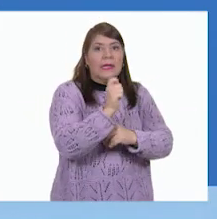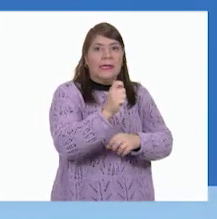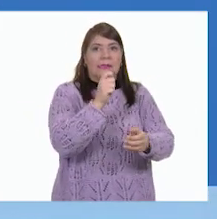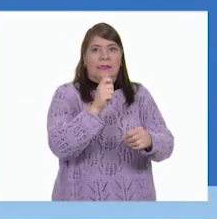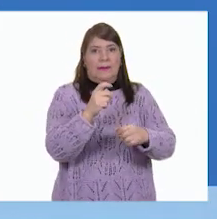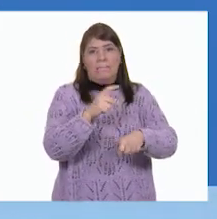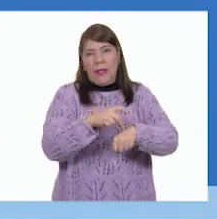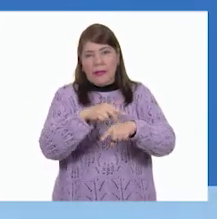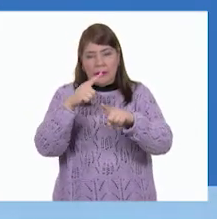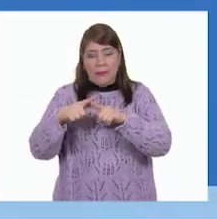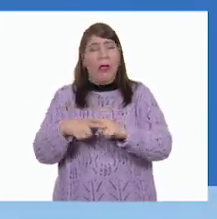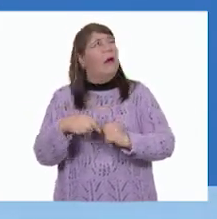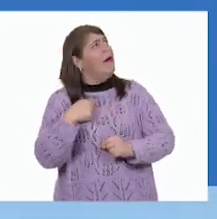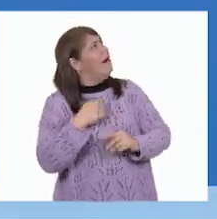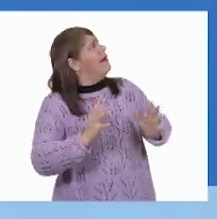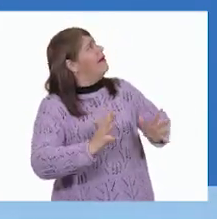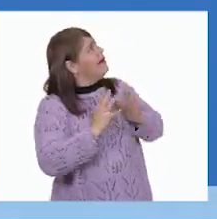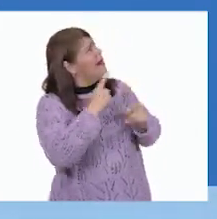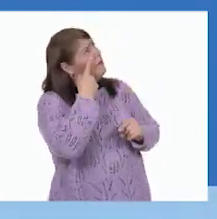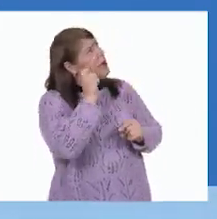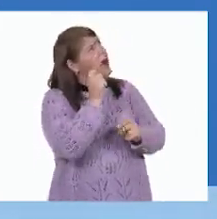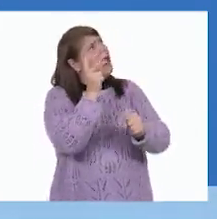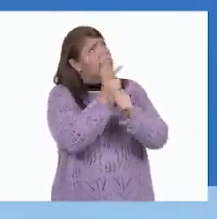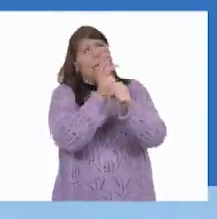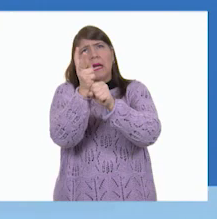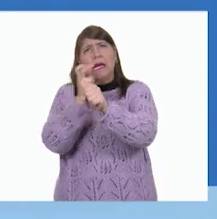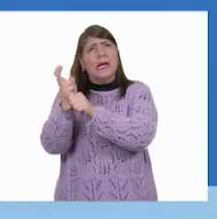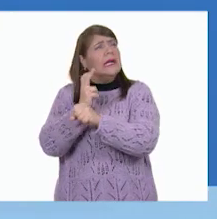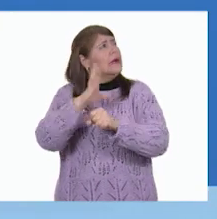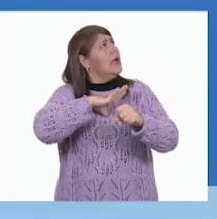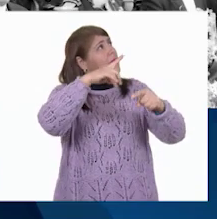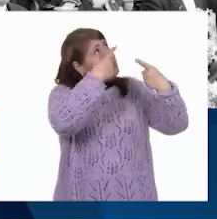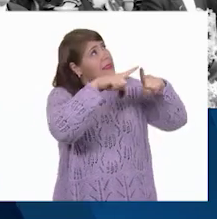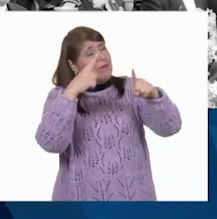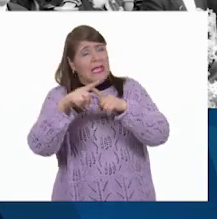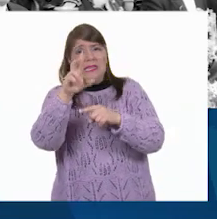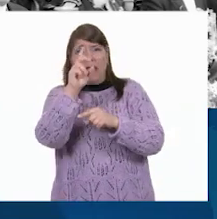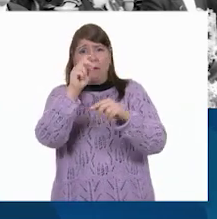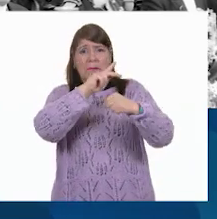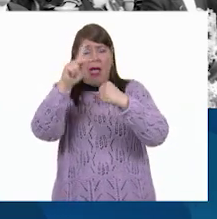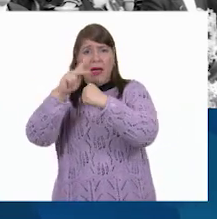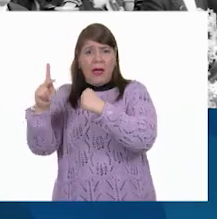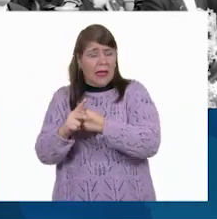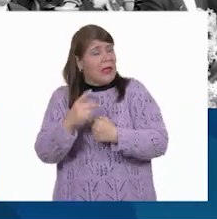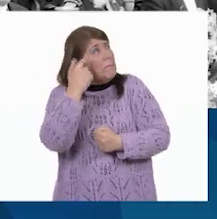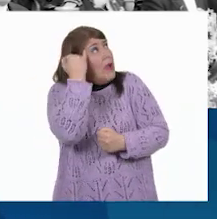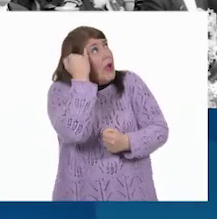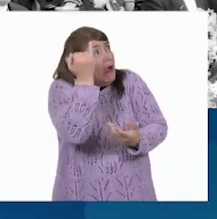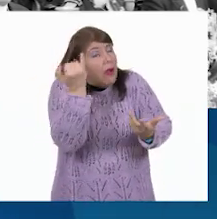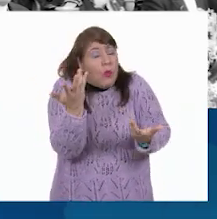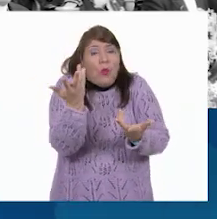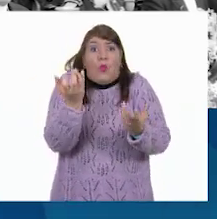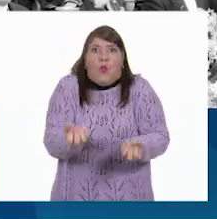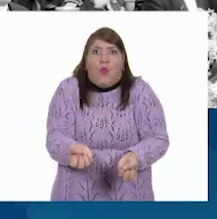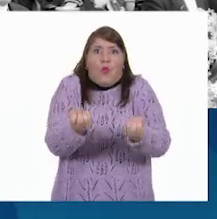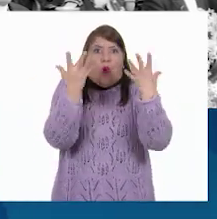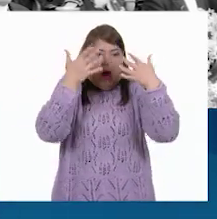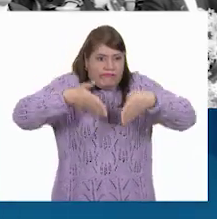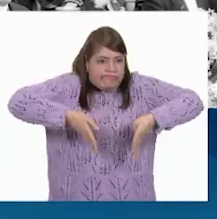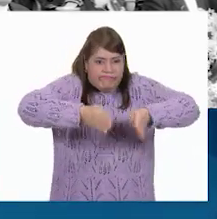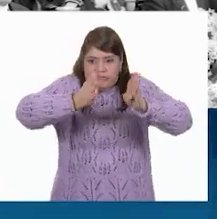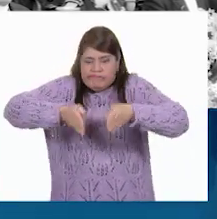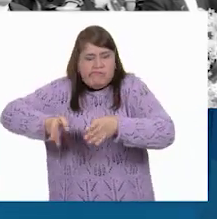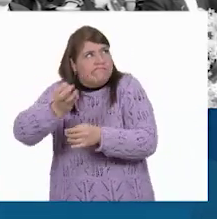el narrador dijo que hubo invitados de 30 naciones. Imagínese cuánta